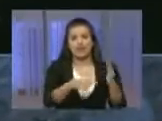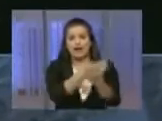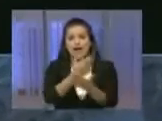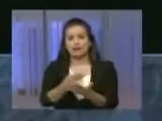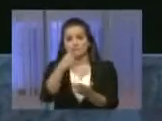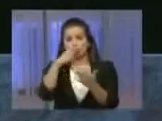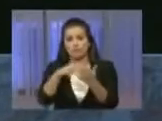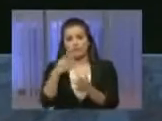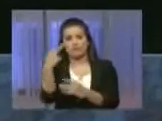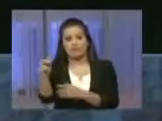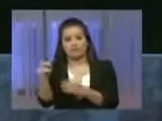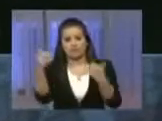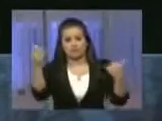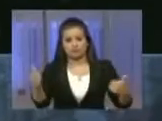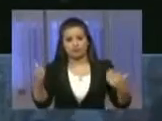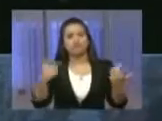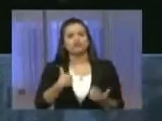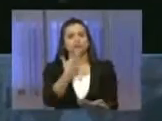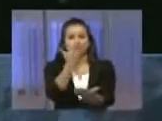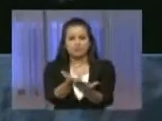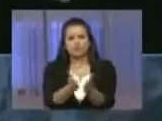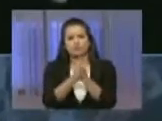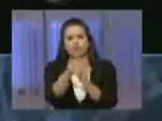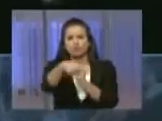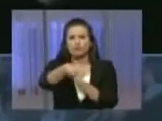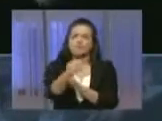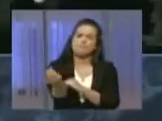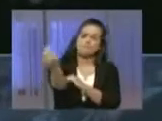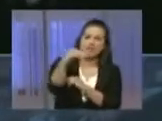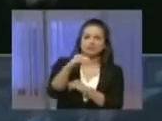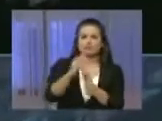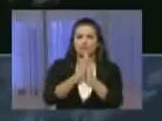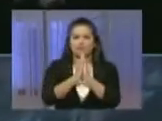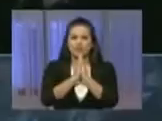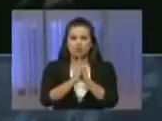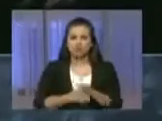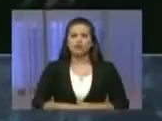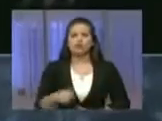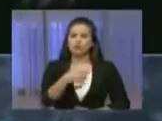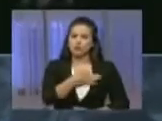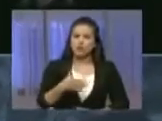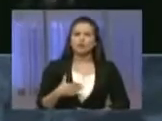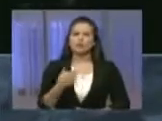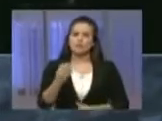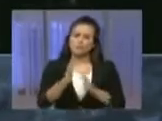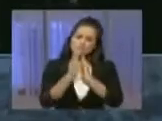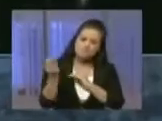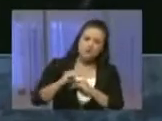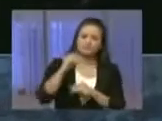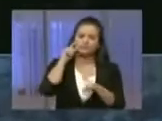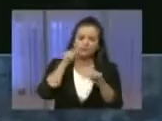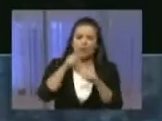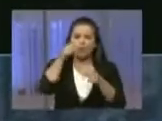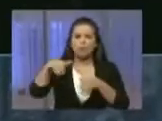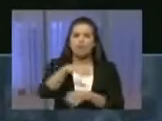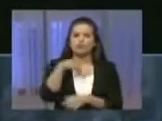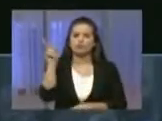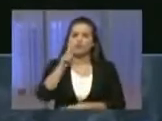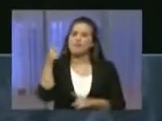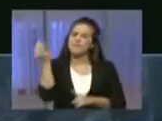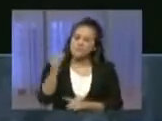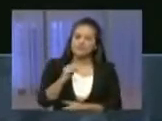2020 Así que yo les pido más les exijo más y quiero que hagamos más por el pueblo más por las